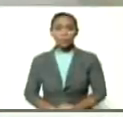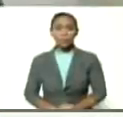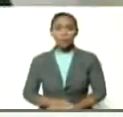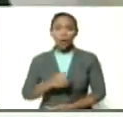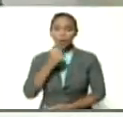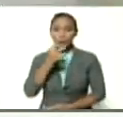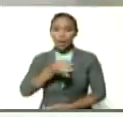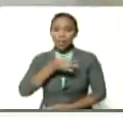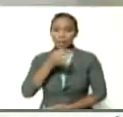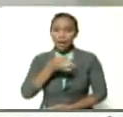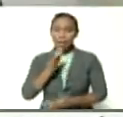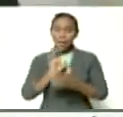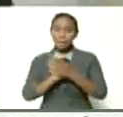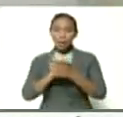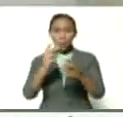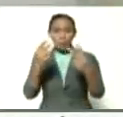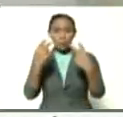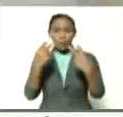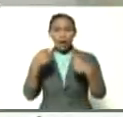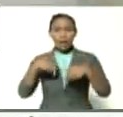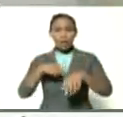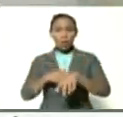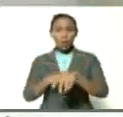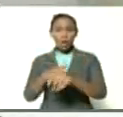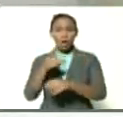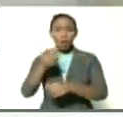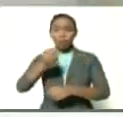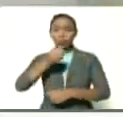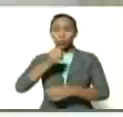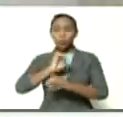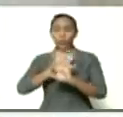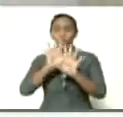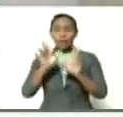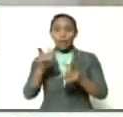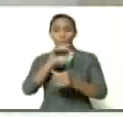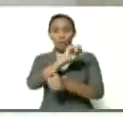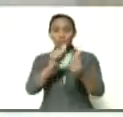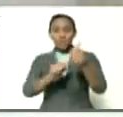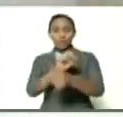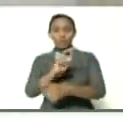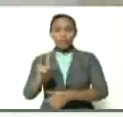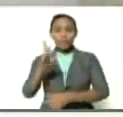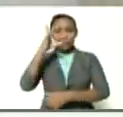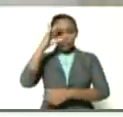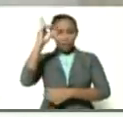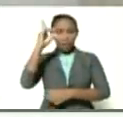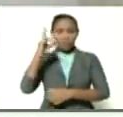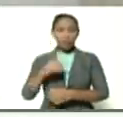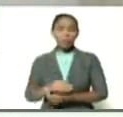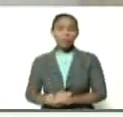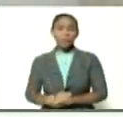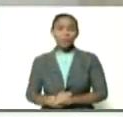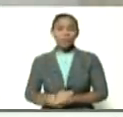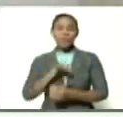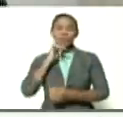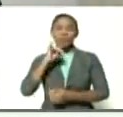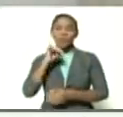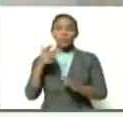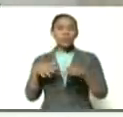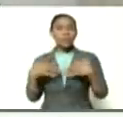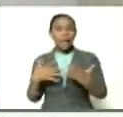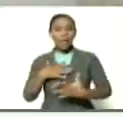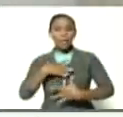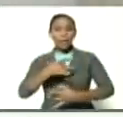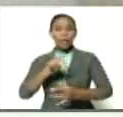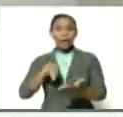Muy buenas tardes, amigos televidentes. A esta hora vamos a escuchar declaraciones de la vicepresidenta ejecutiva de la República, Delcy Rodríguez, con información de